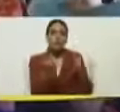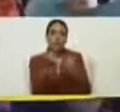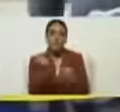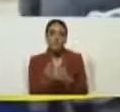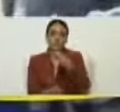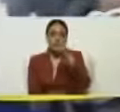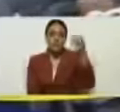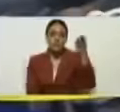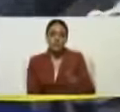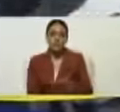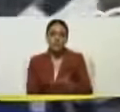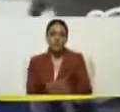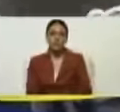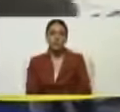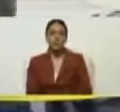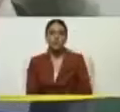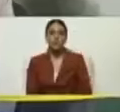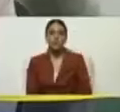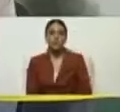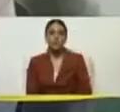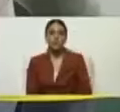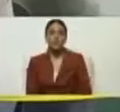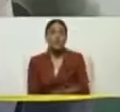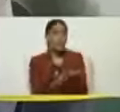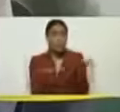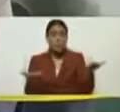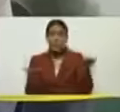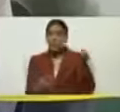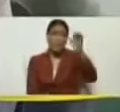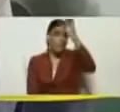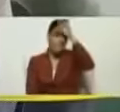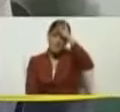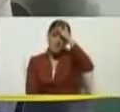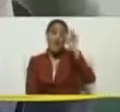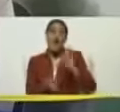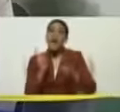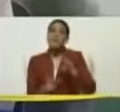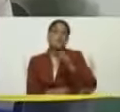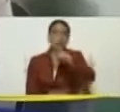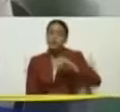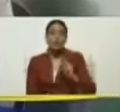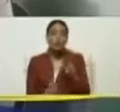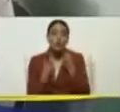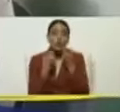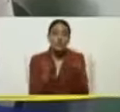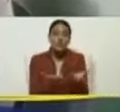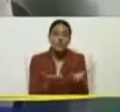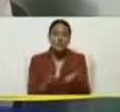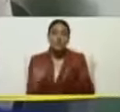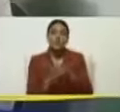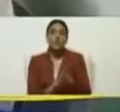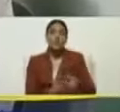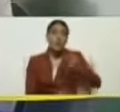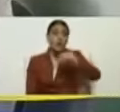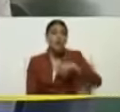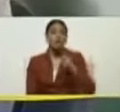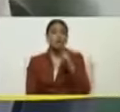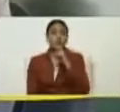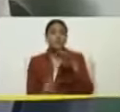Ustedes no saben, porque a veces no lo explicamos, lo que ha costado recuperar la